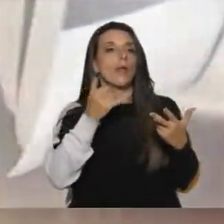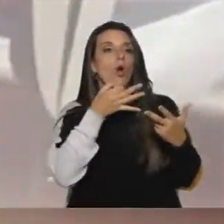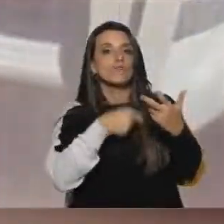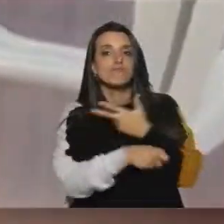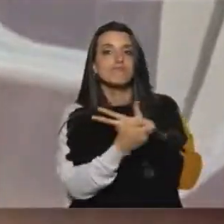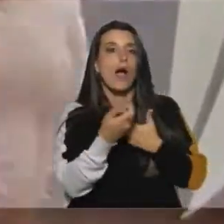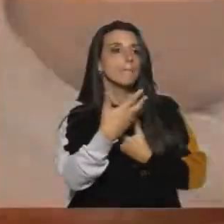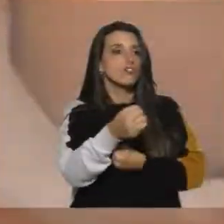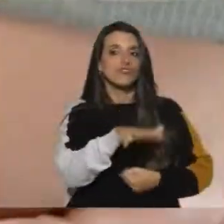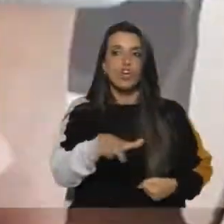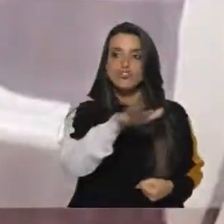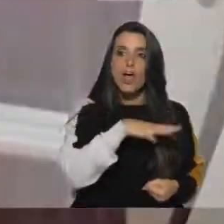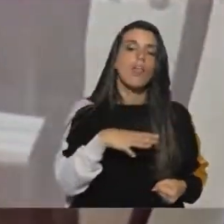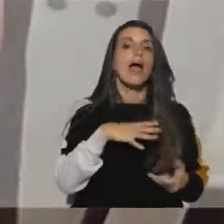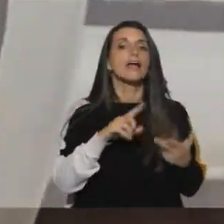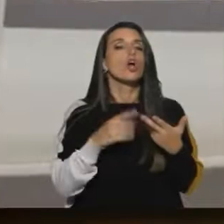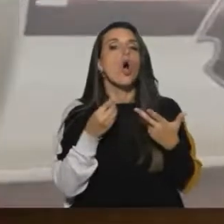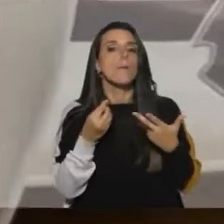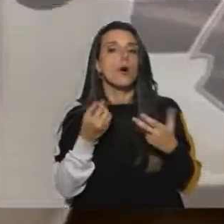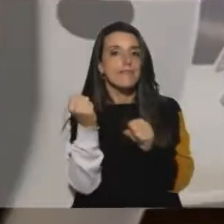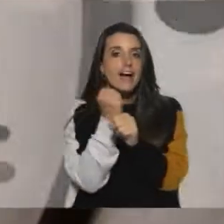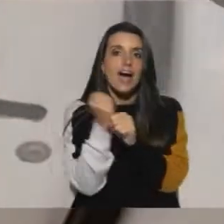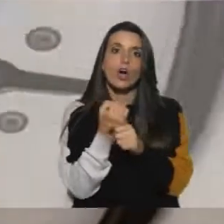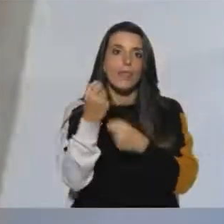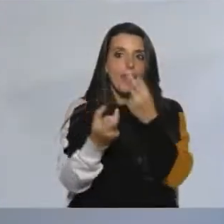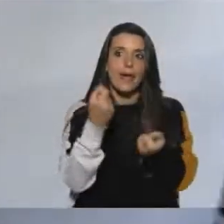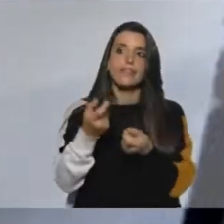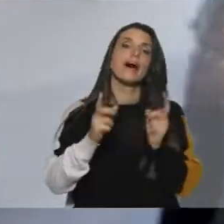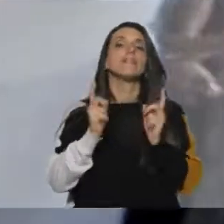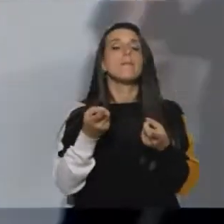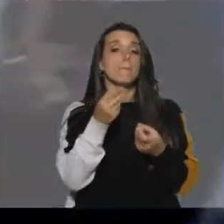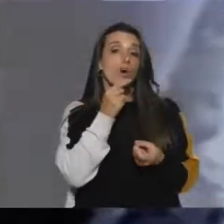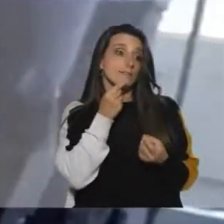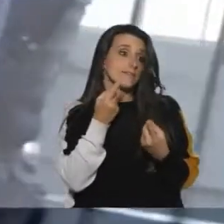apoyo social, se enfrenta desde el empleo, se enfrenta desde la policía también.